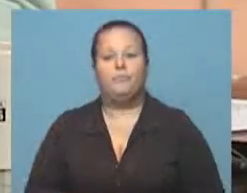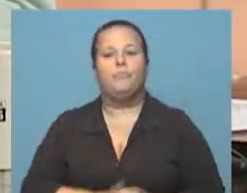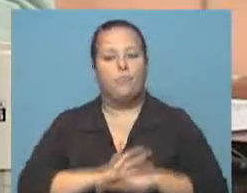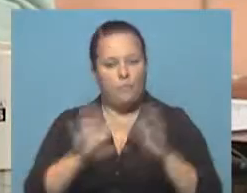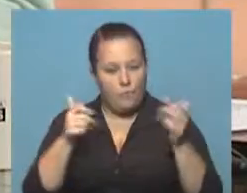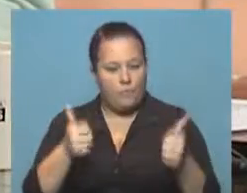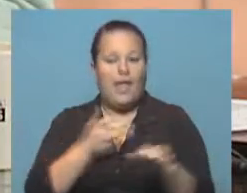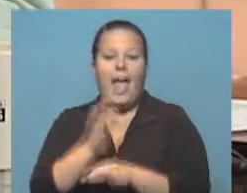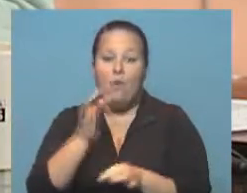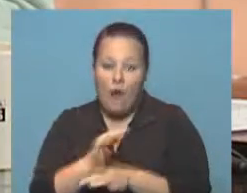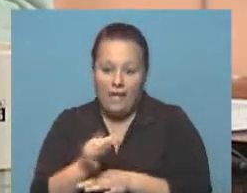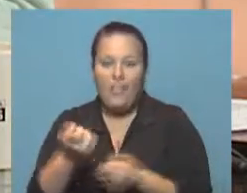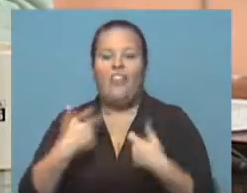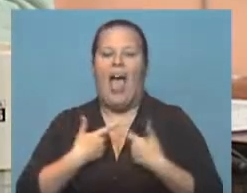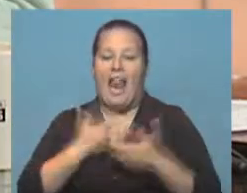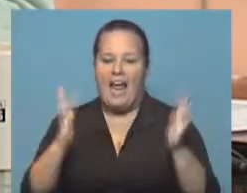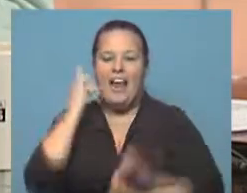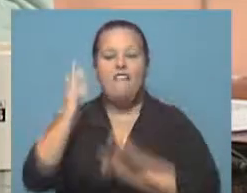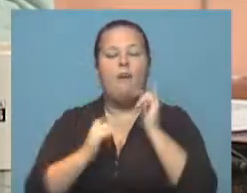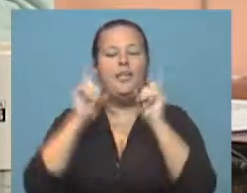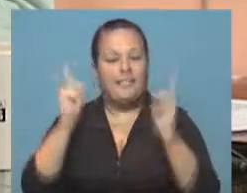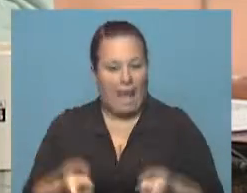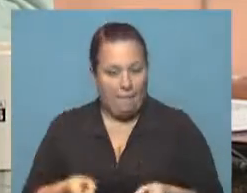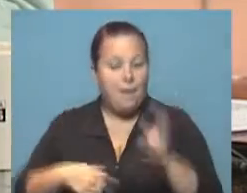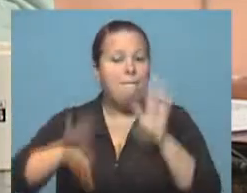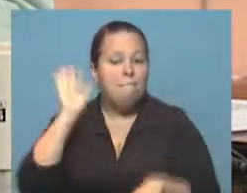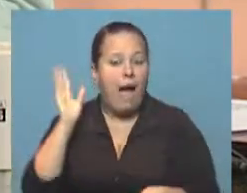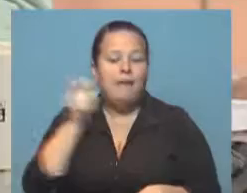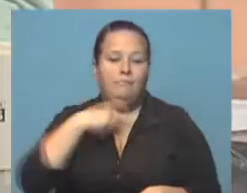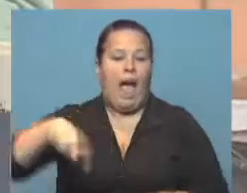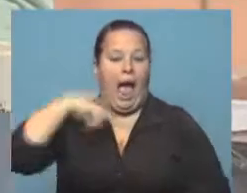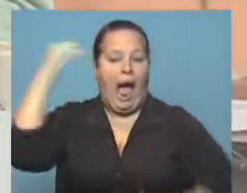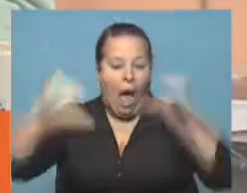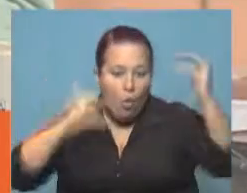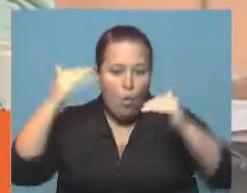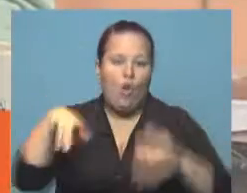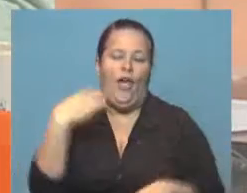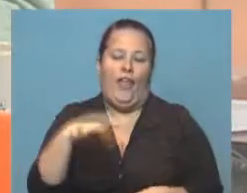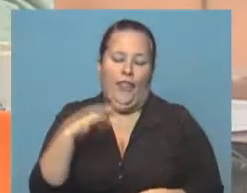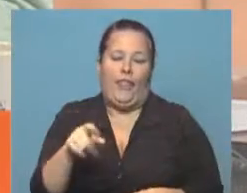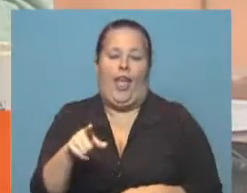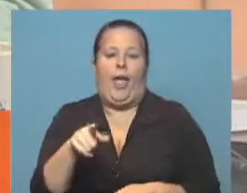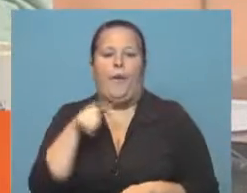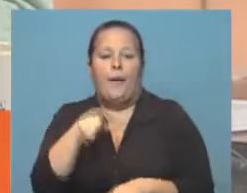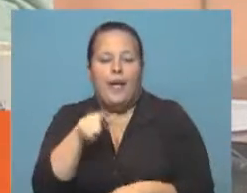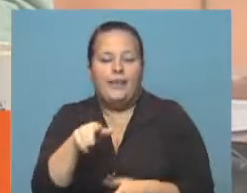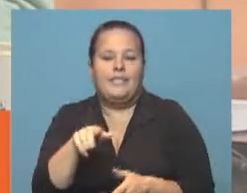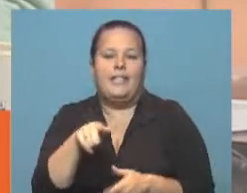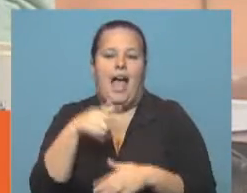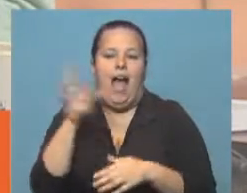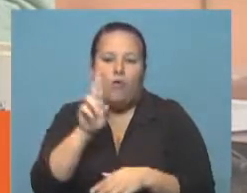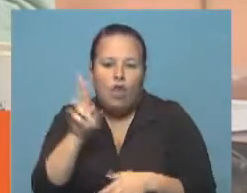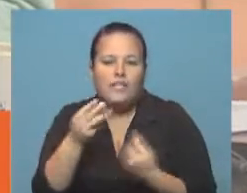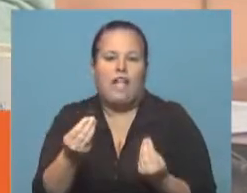Bien, la educación nos hace libres, la información también, sobre todo cuando somos adultos y tenemos que hacer ese